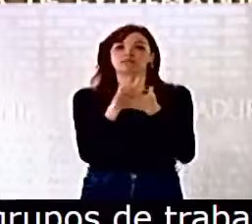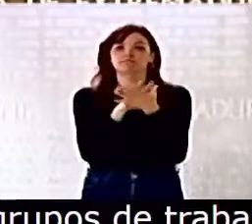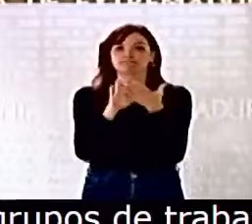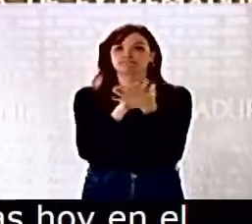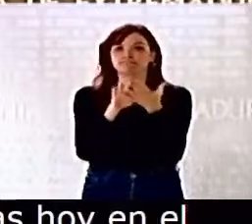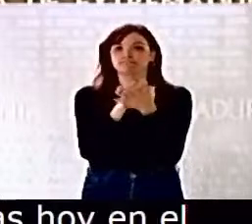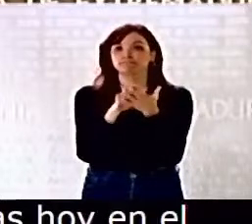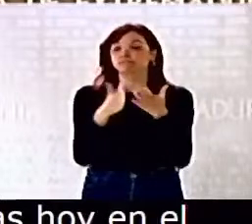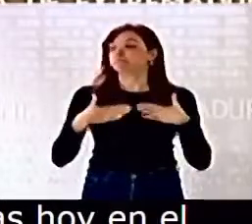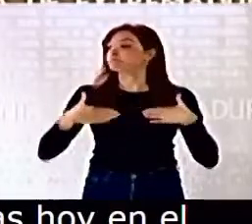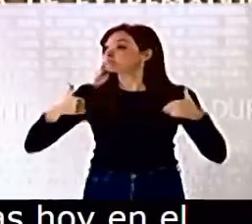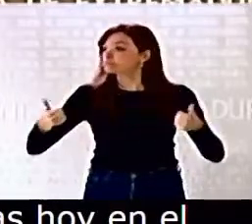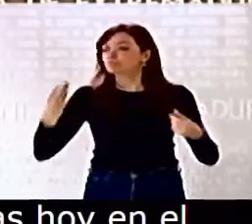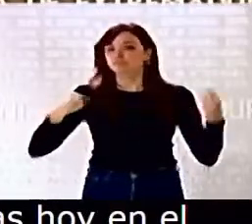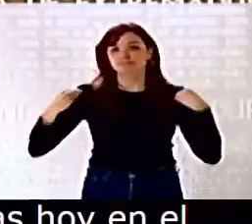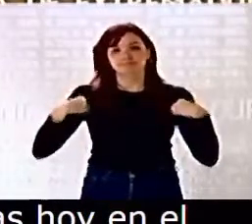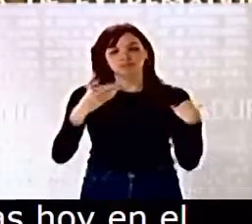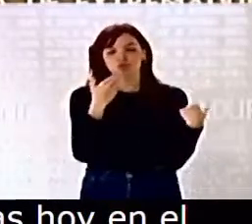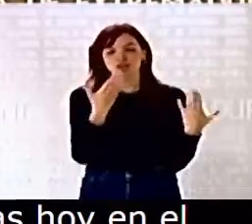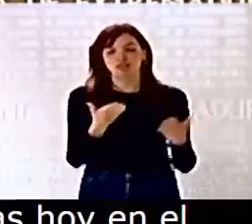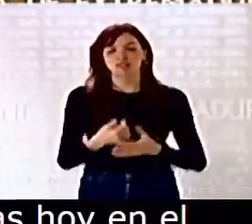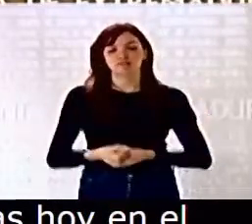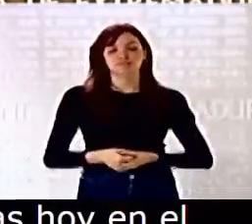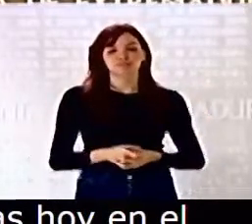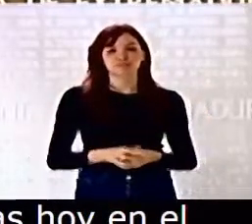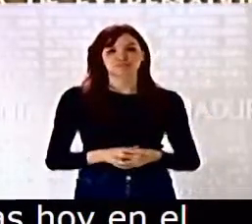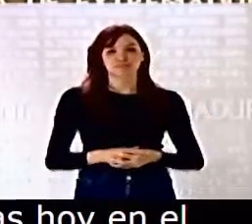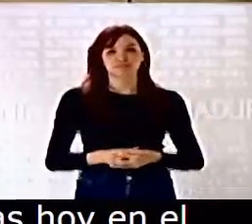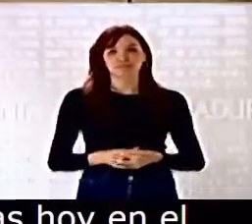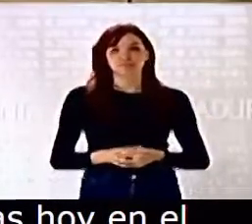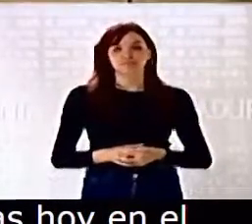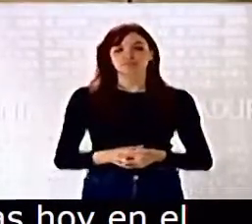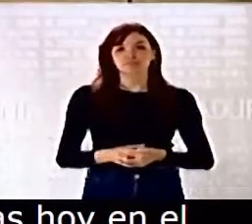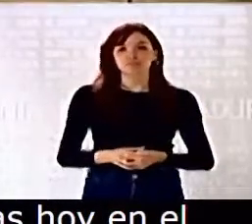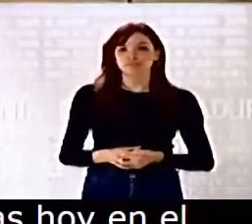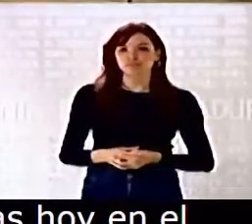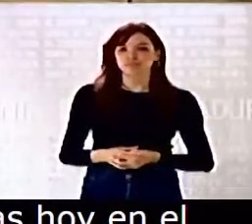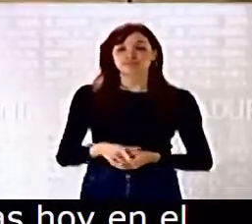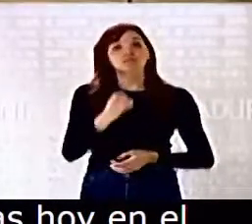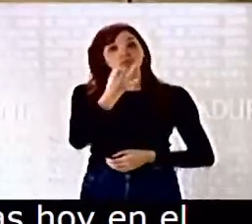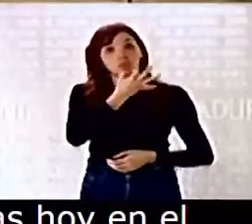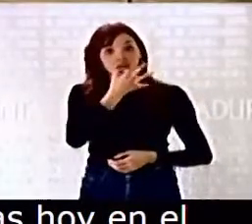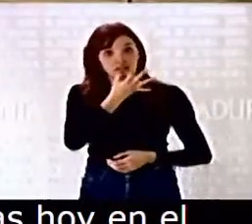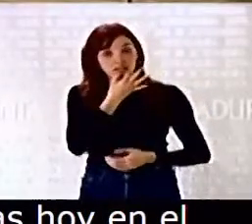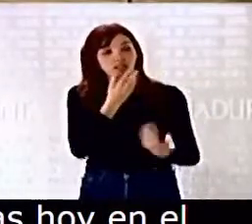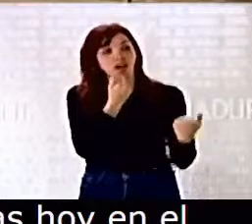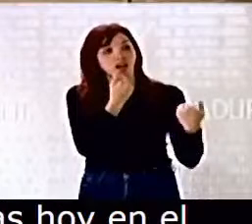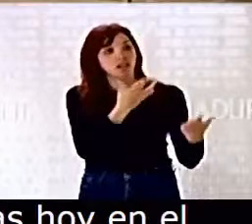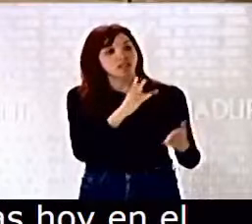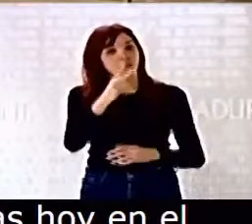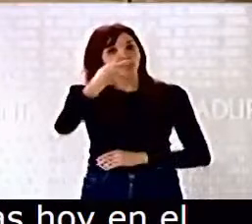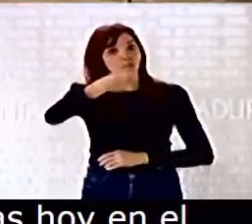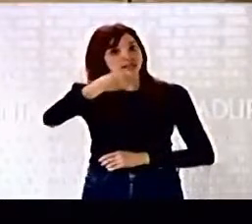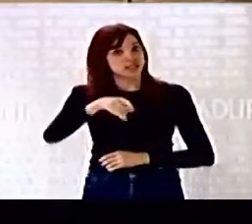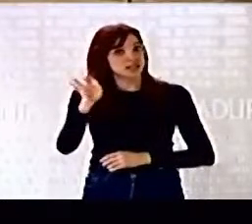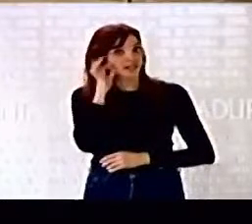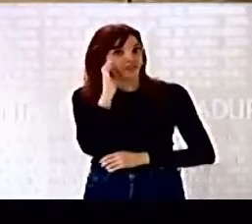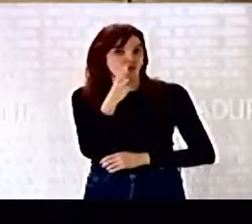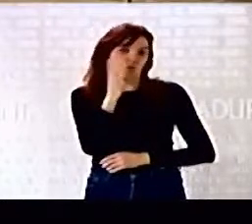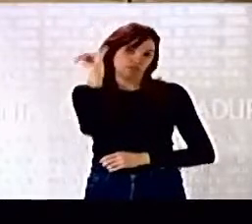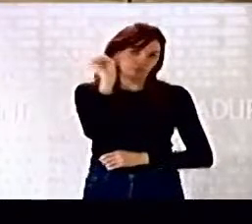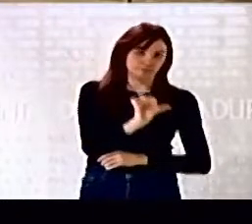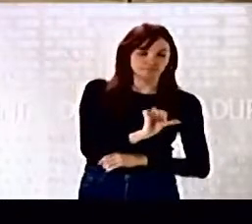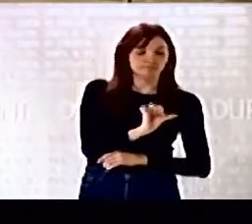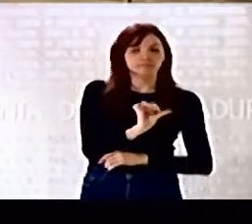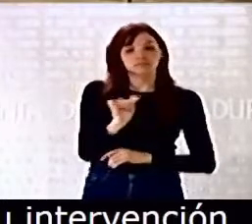a disposición de todos ustedes. Muchas gracias. Bien, buenas tardes. Gracias, vicepresidenta, por su intervención.